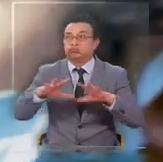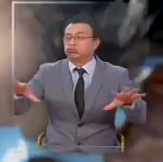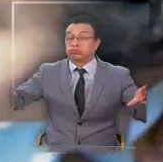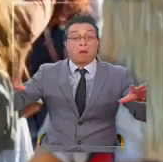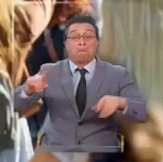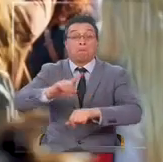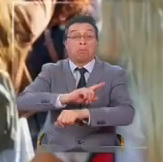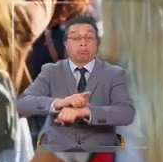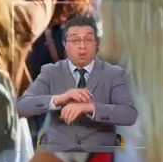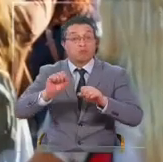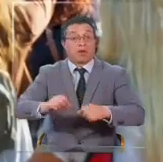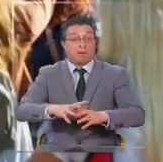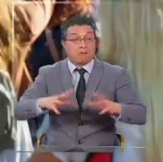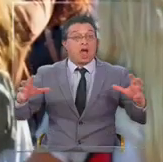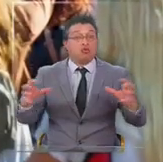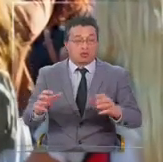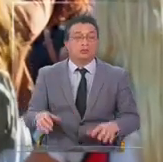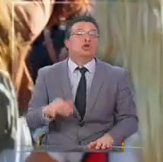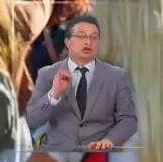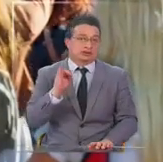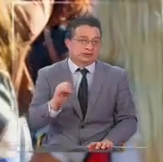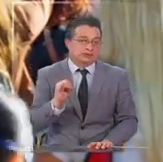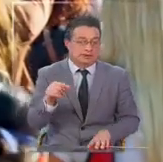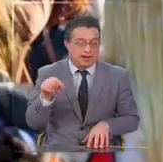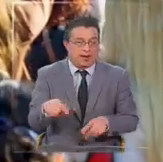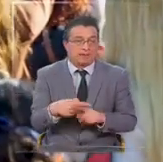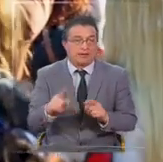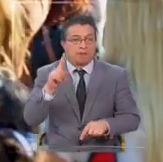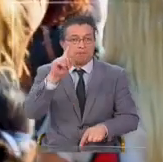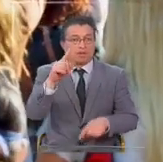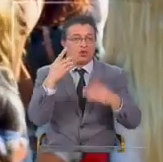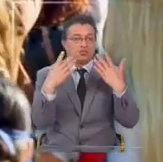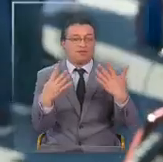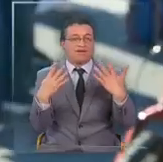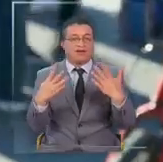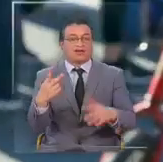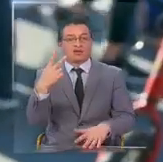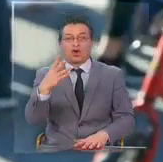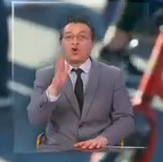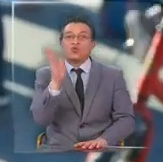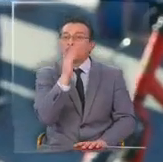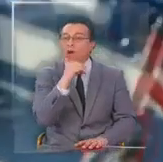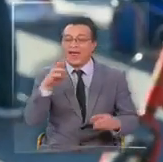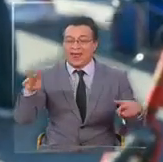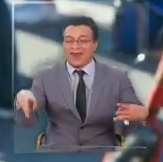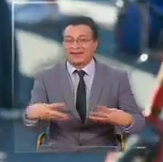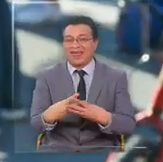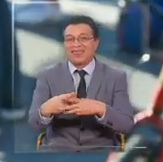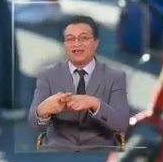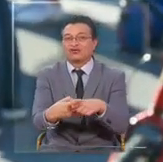fronteras? Bueno, muchísimo. No hay que perder de vista que en 1992 no existían las redes sociales, no